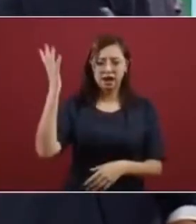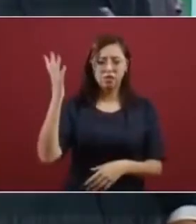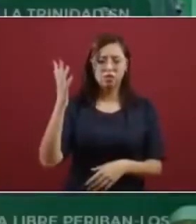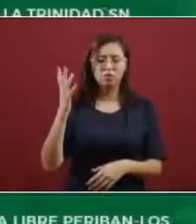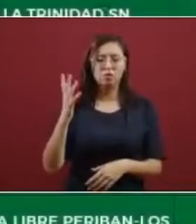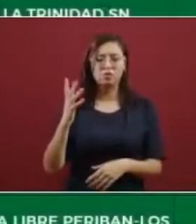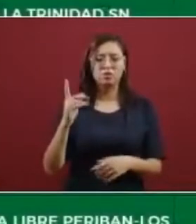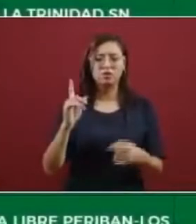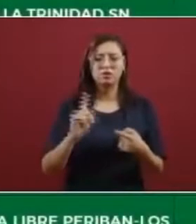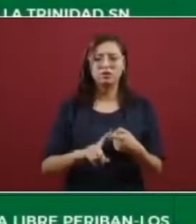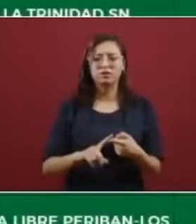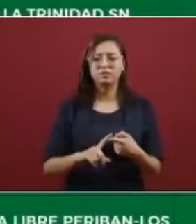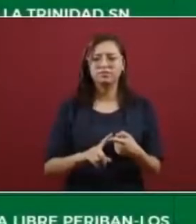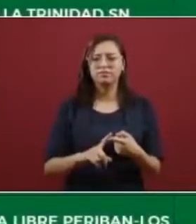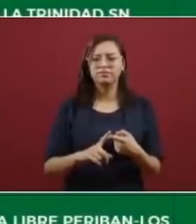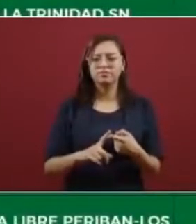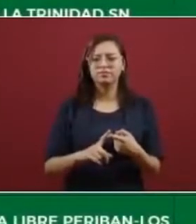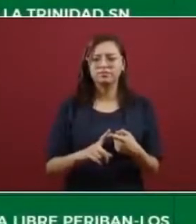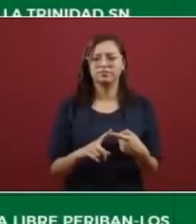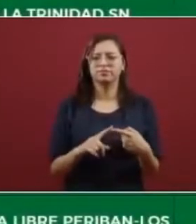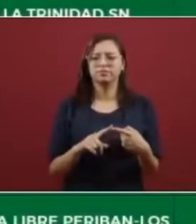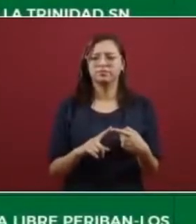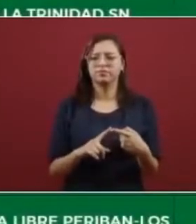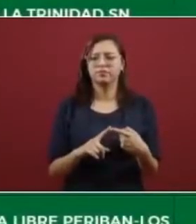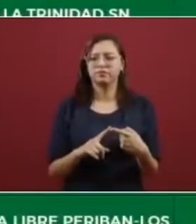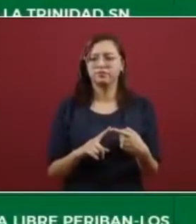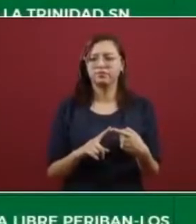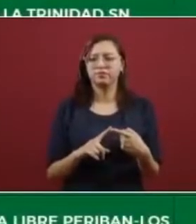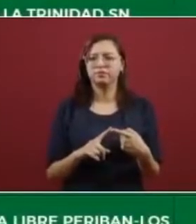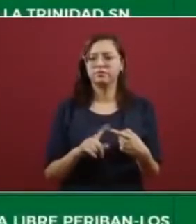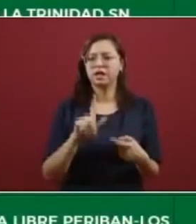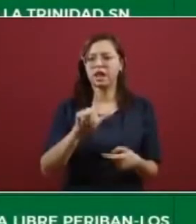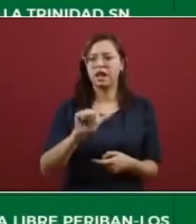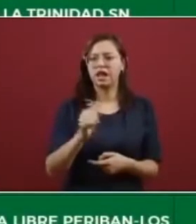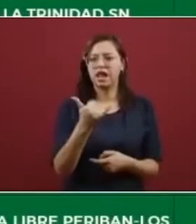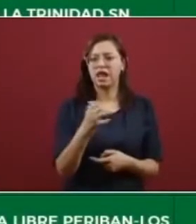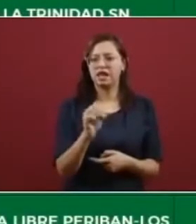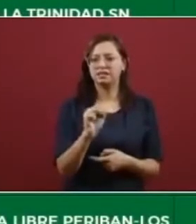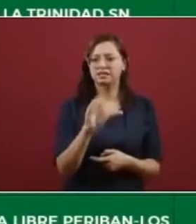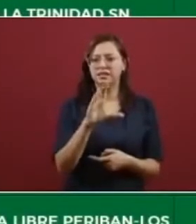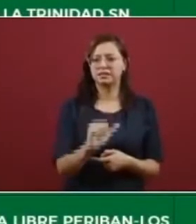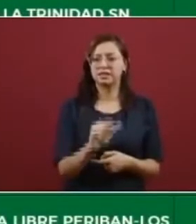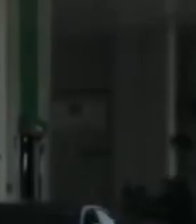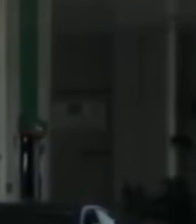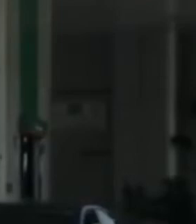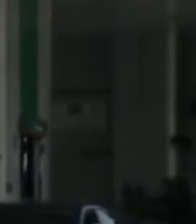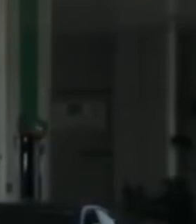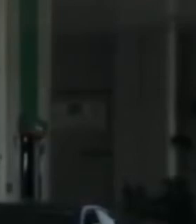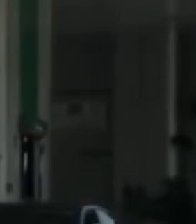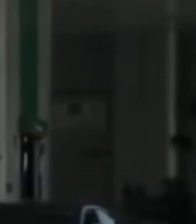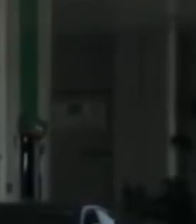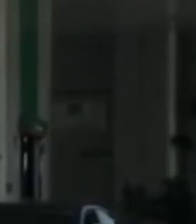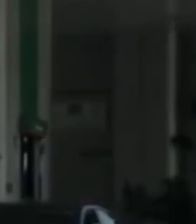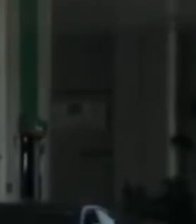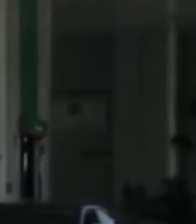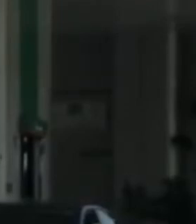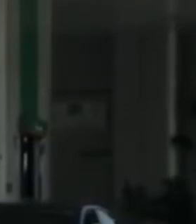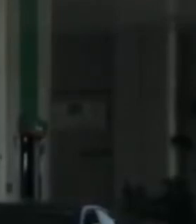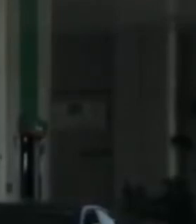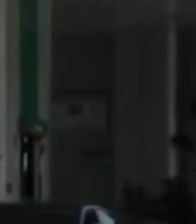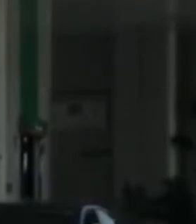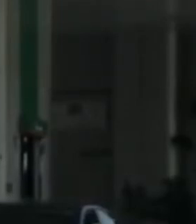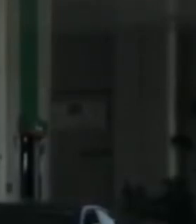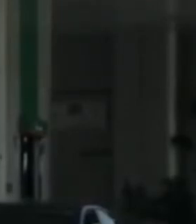la empresa que mantiene los precios más caros de Premium, Magna y Diesel. Finalmente, Octavio Romero Oropeza, secretario general de